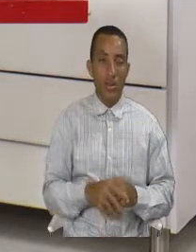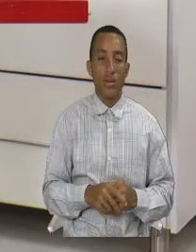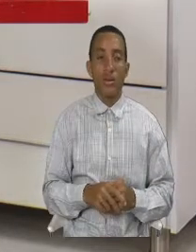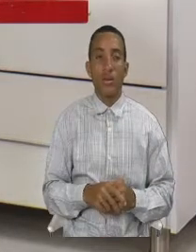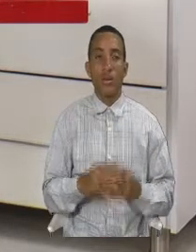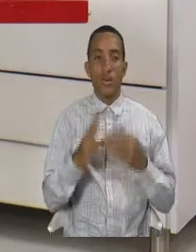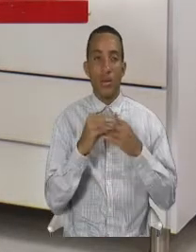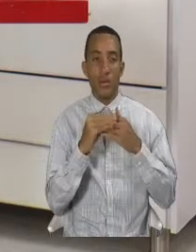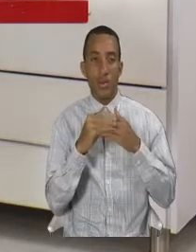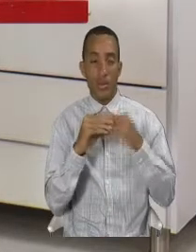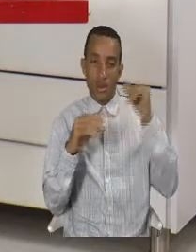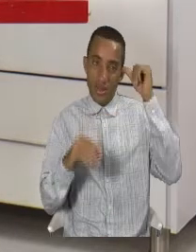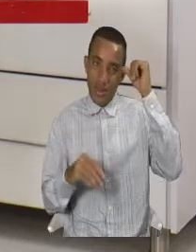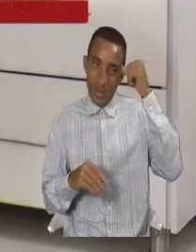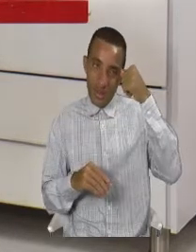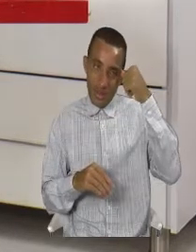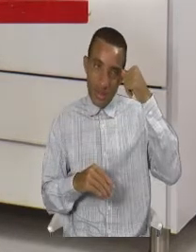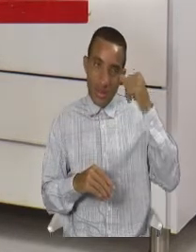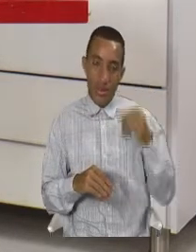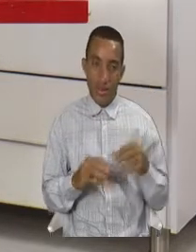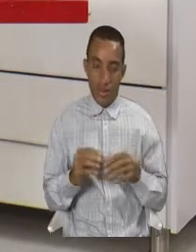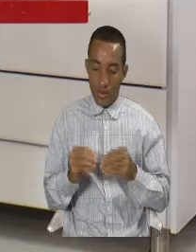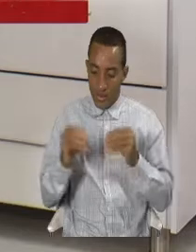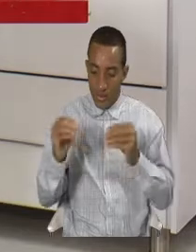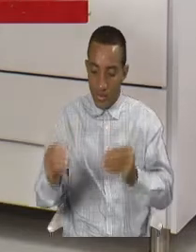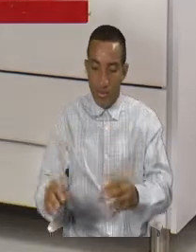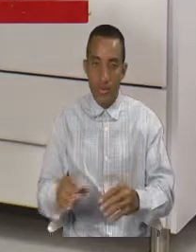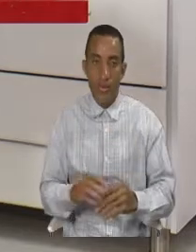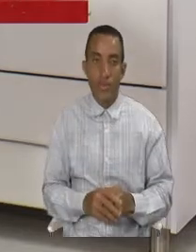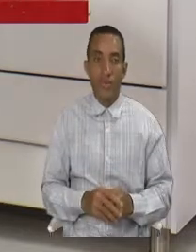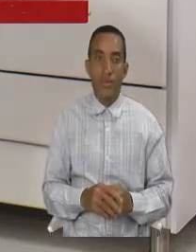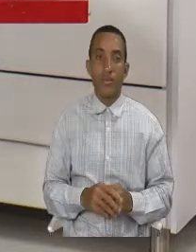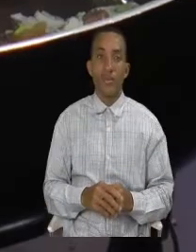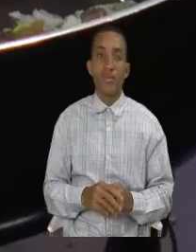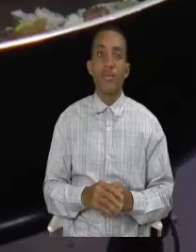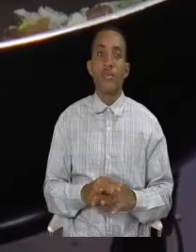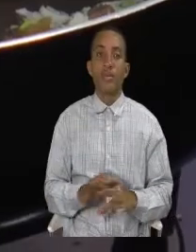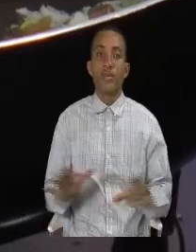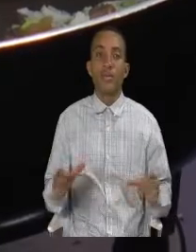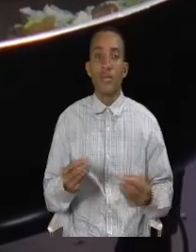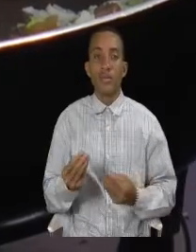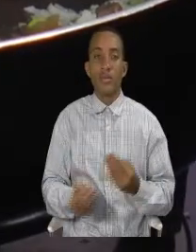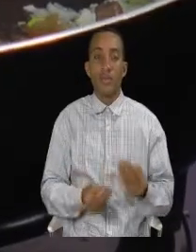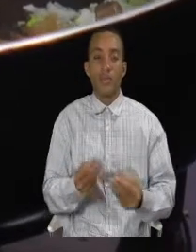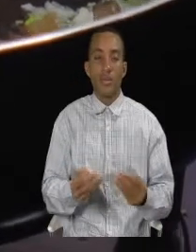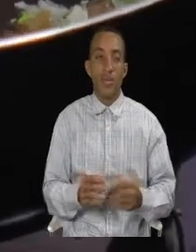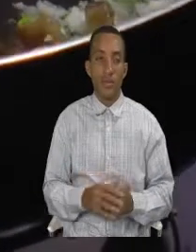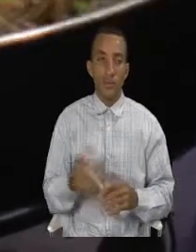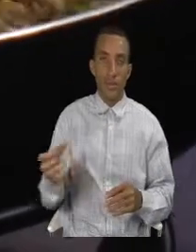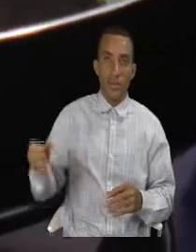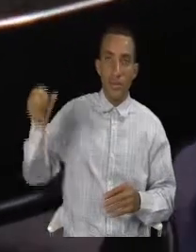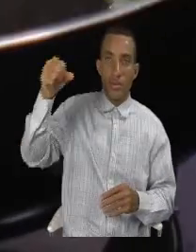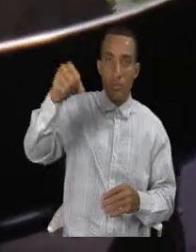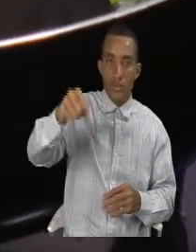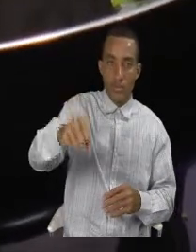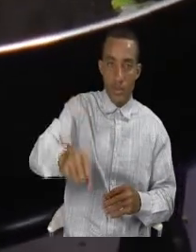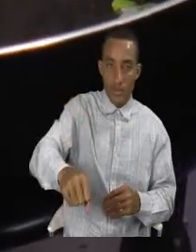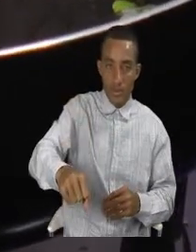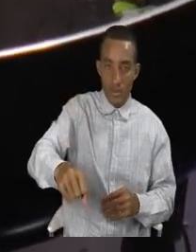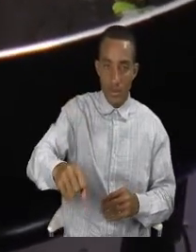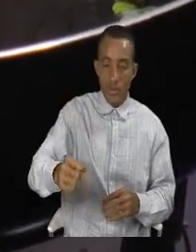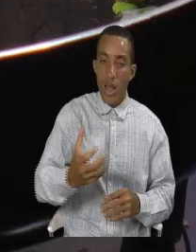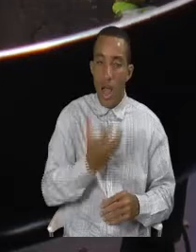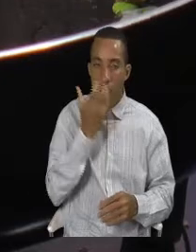sé si lo recuerdan, lo adicionamos en una sartén y lo que hacemos es taparlo para que la calor